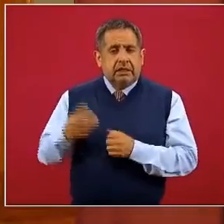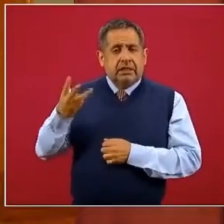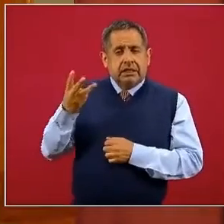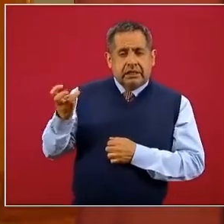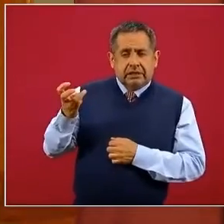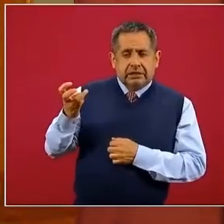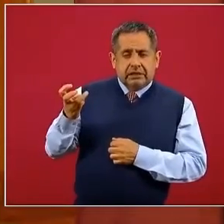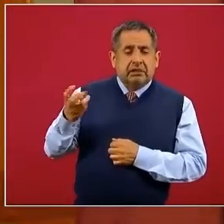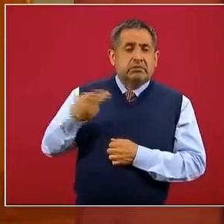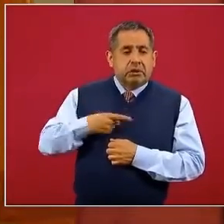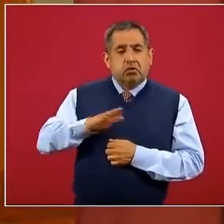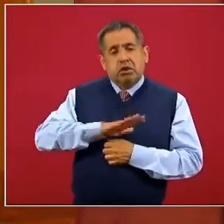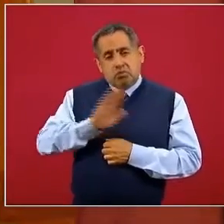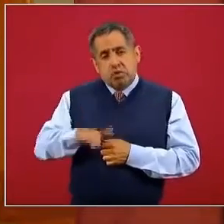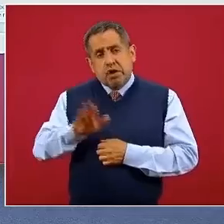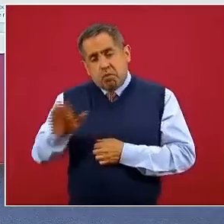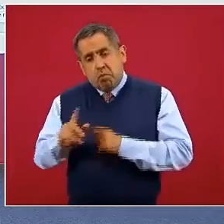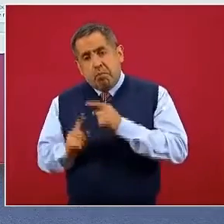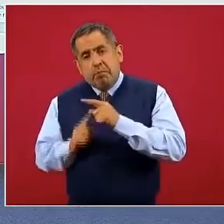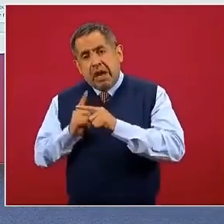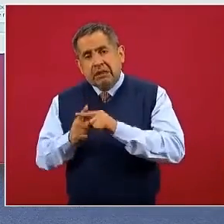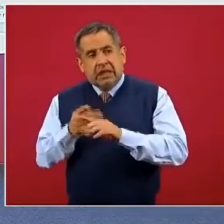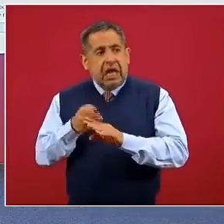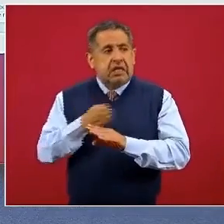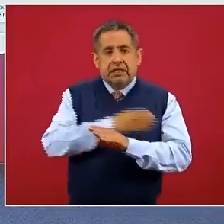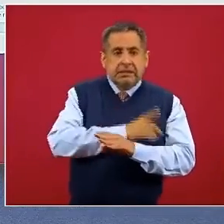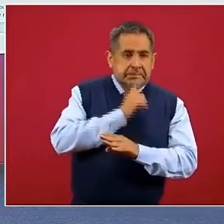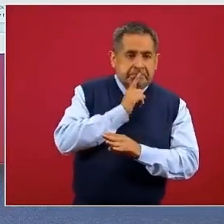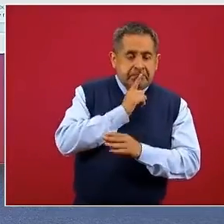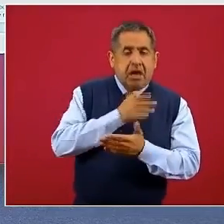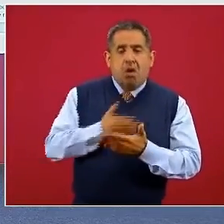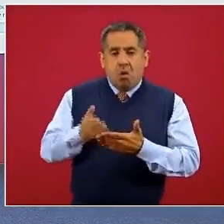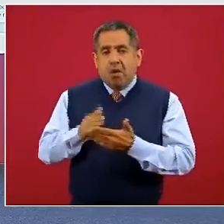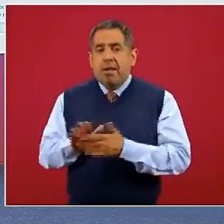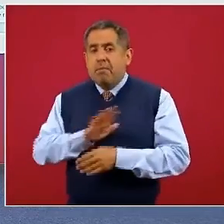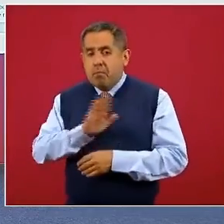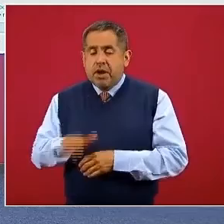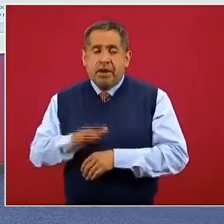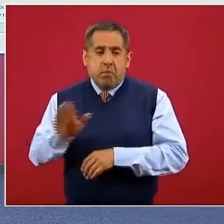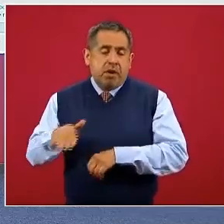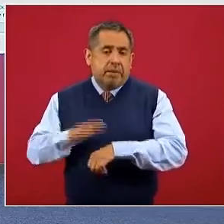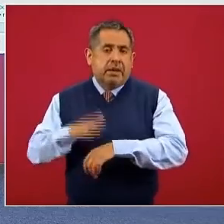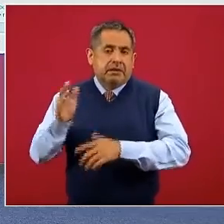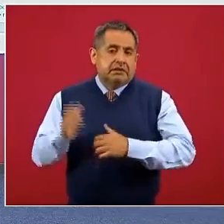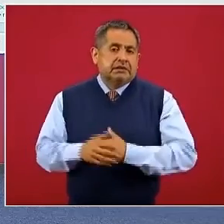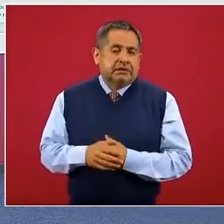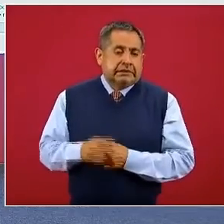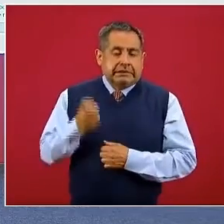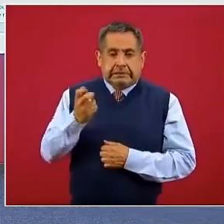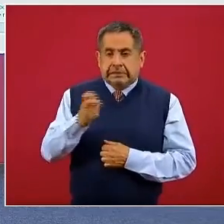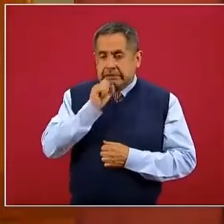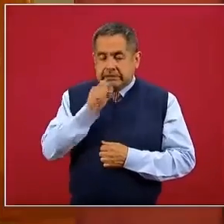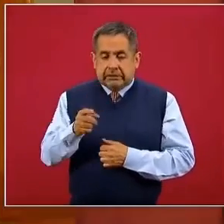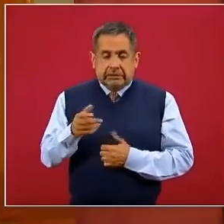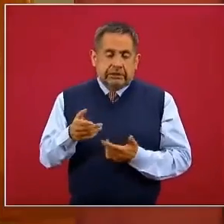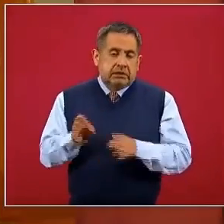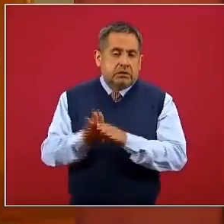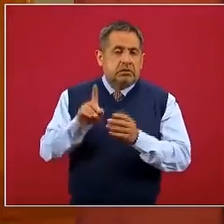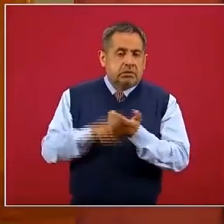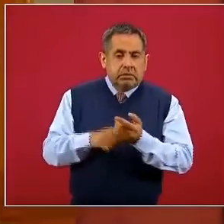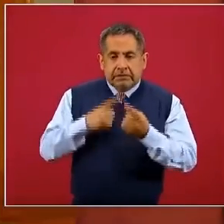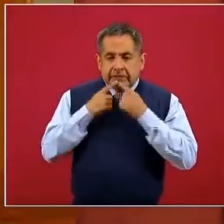300 defunciones más que lo que habían ocurrido en la semana 42, y esto es entonces también una tendencia que vemos con